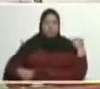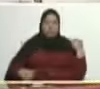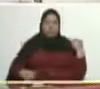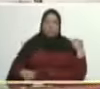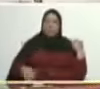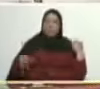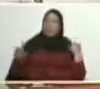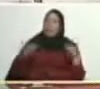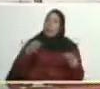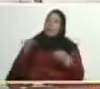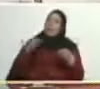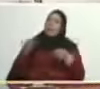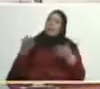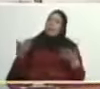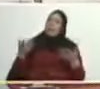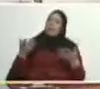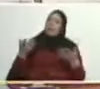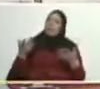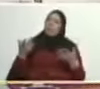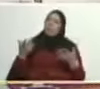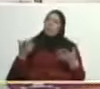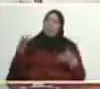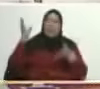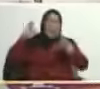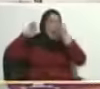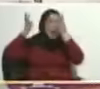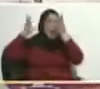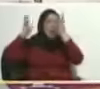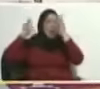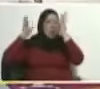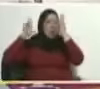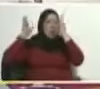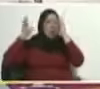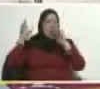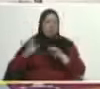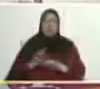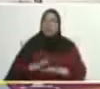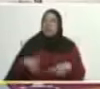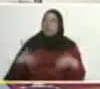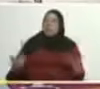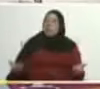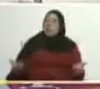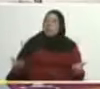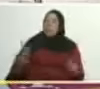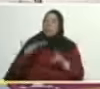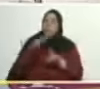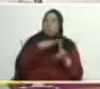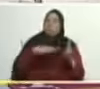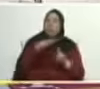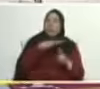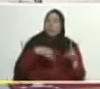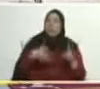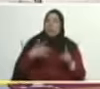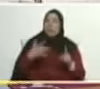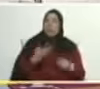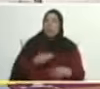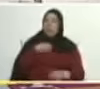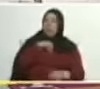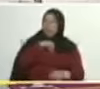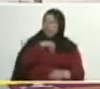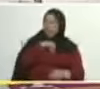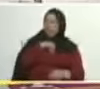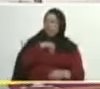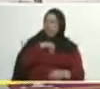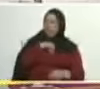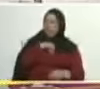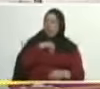explíqueme usted, presidente Biden, ese fenómeno de Argentina, del señor Milei. Y él dice, es algo extraño, nos